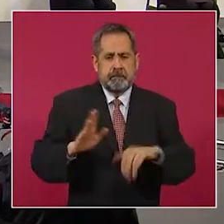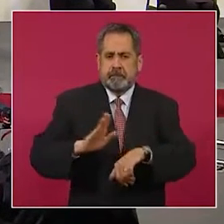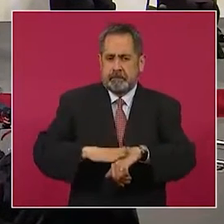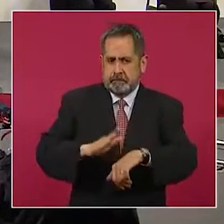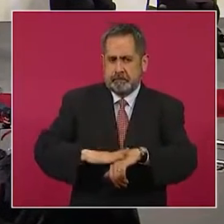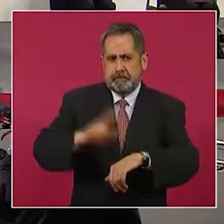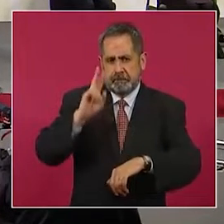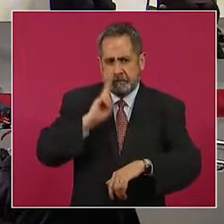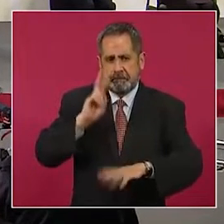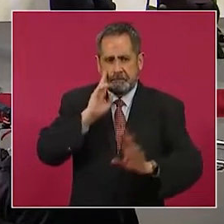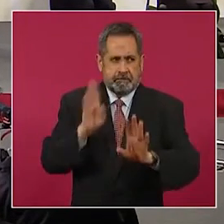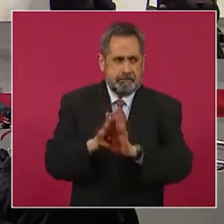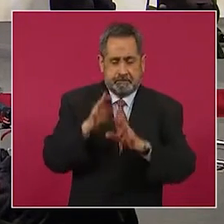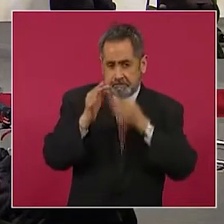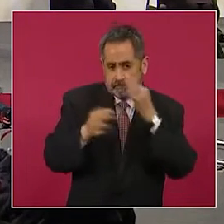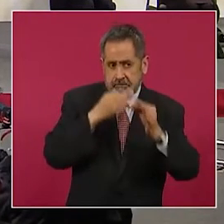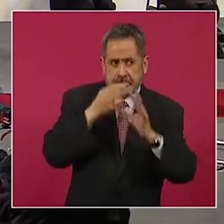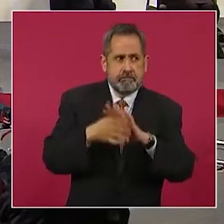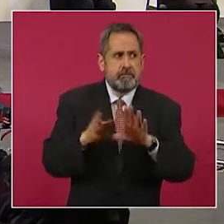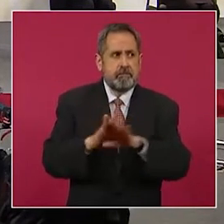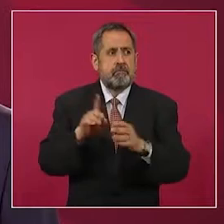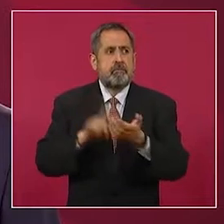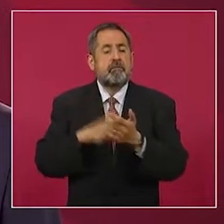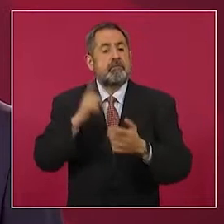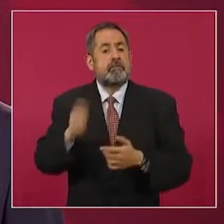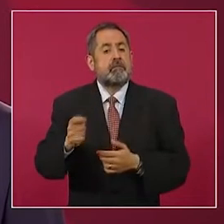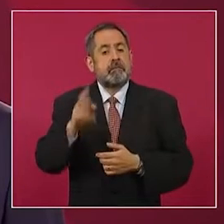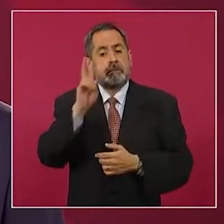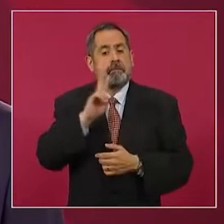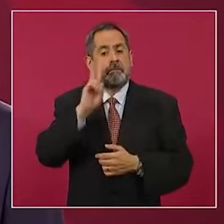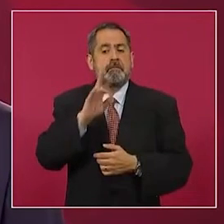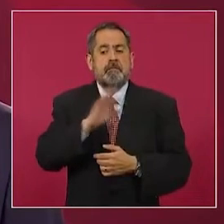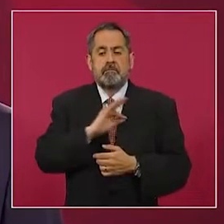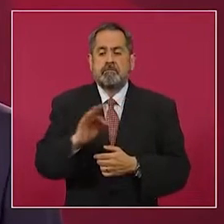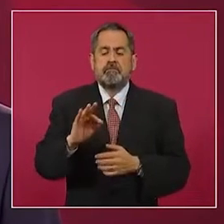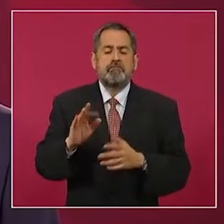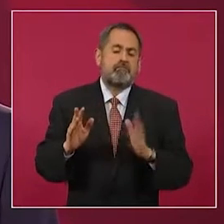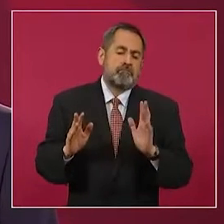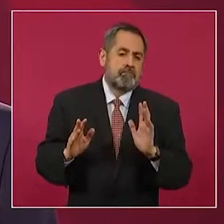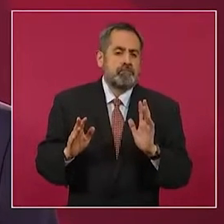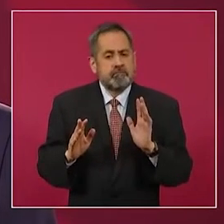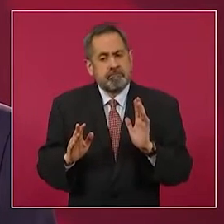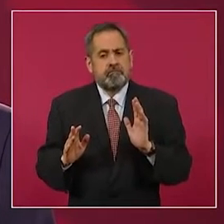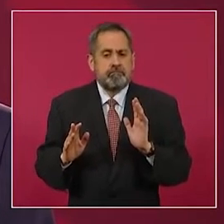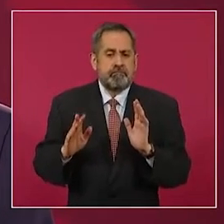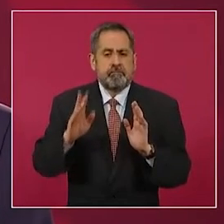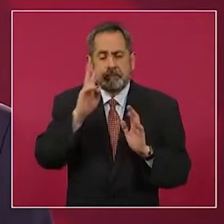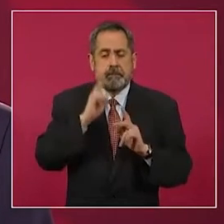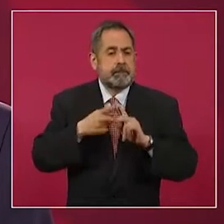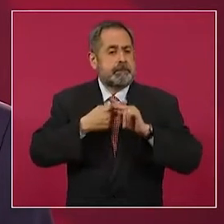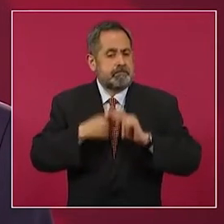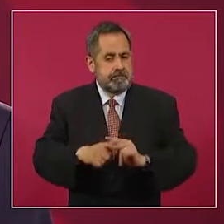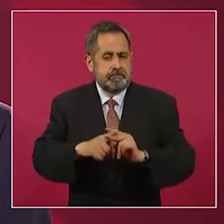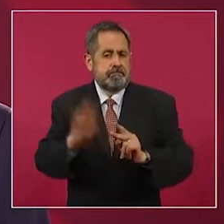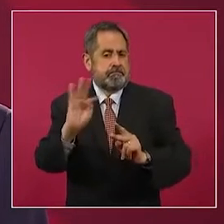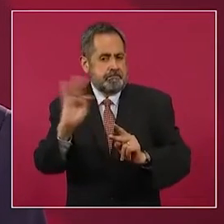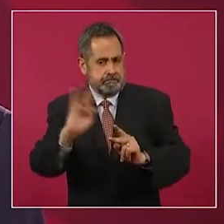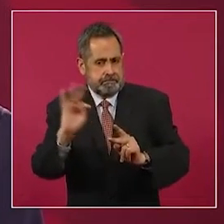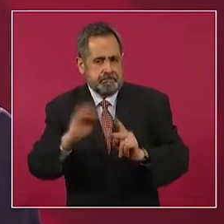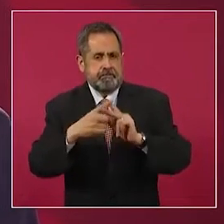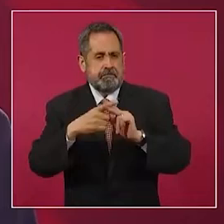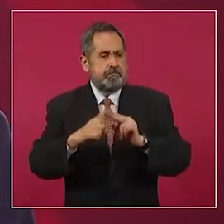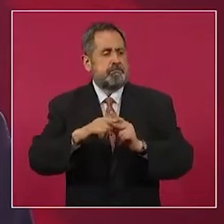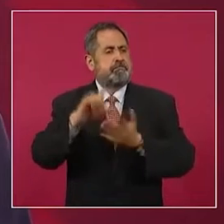lo informamos en tiempo real, pero de mantenerse ya podría ser el inicio de un cambio en